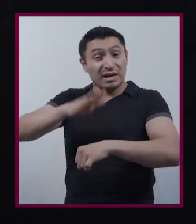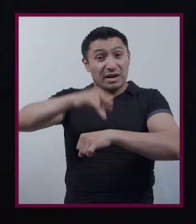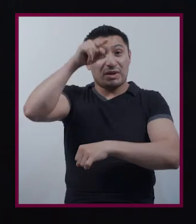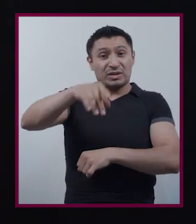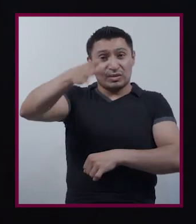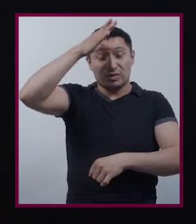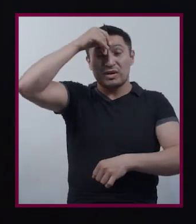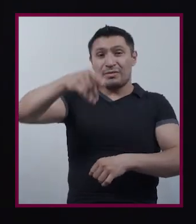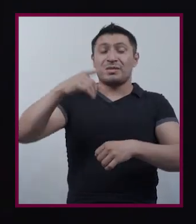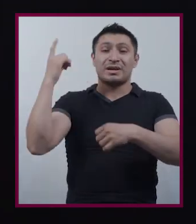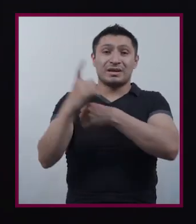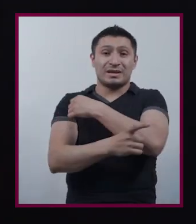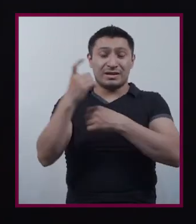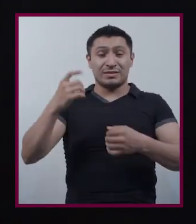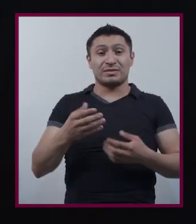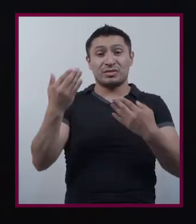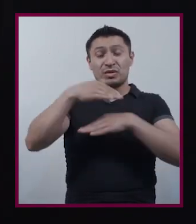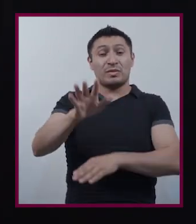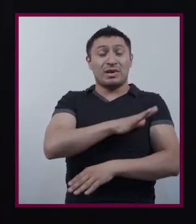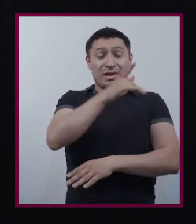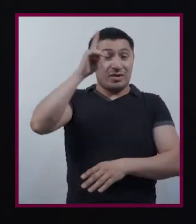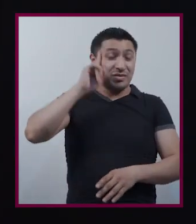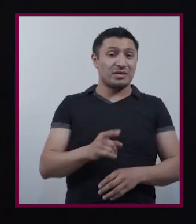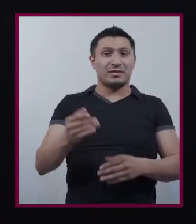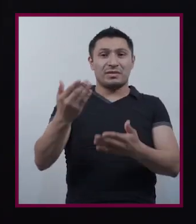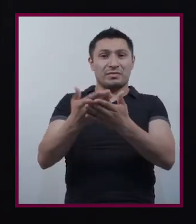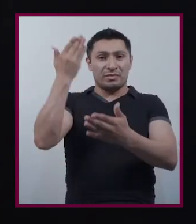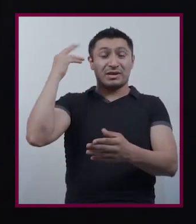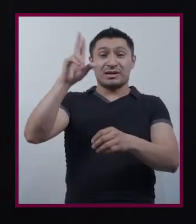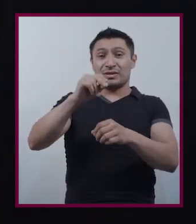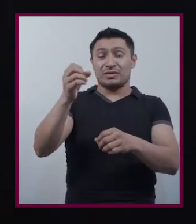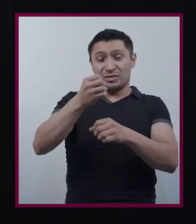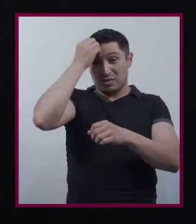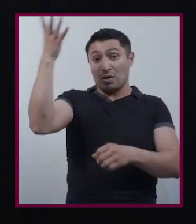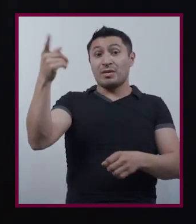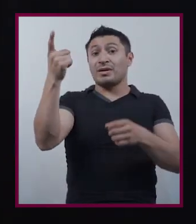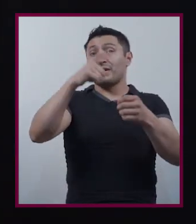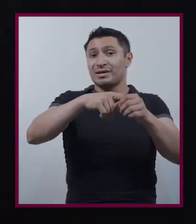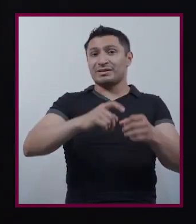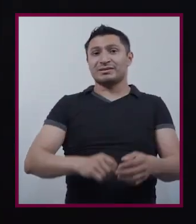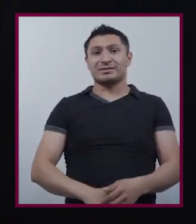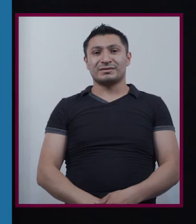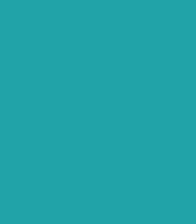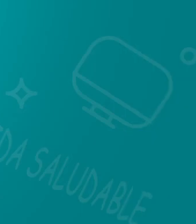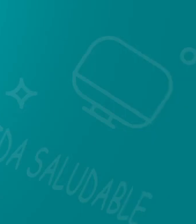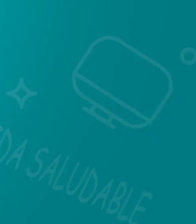torno de la vida de la Güera Rodríguez. El pasado no es pasado, conéctate.